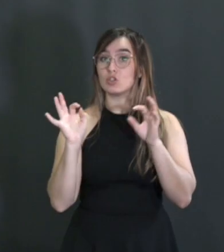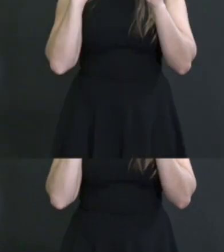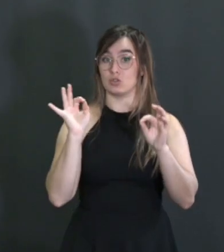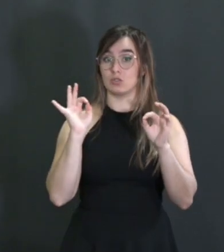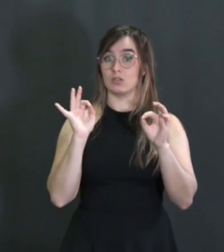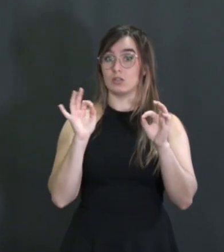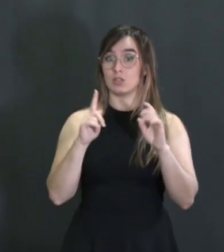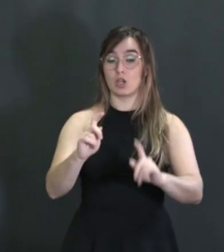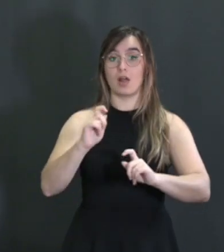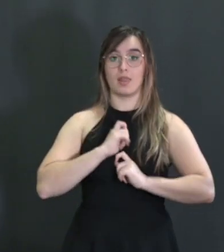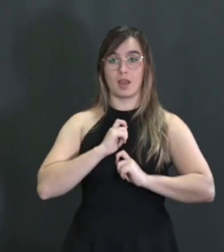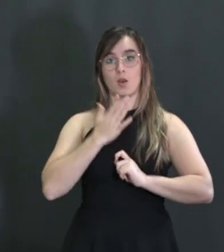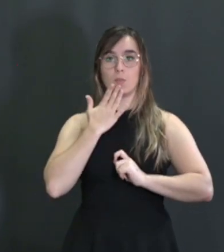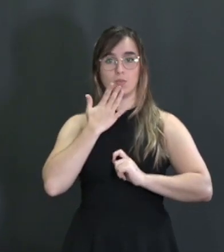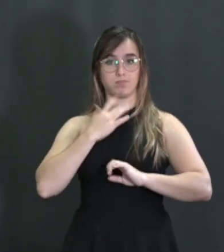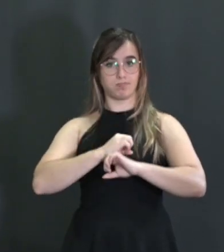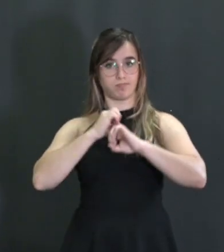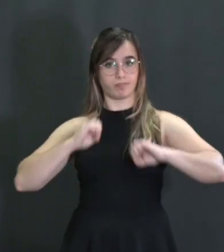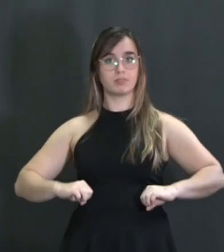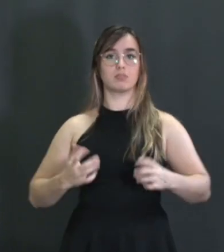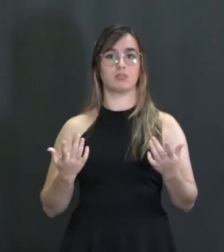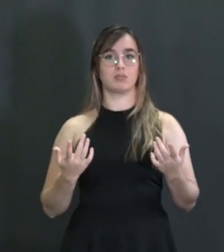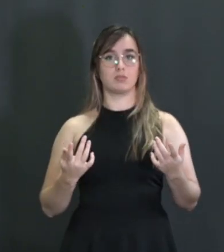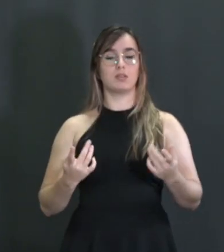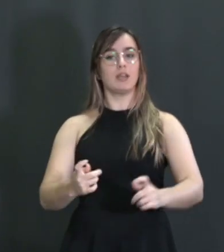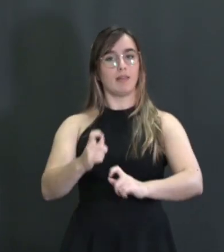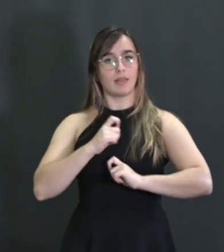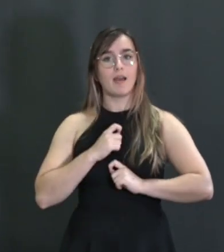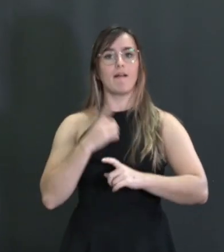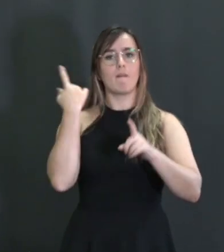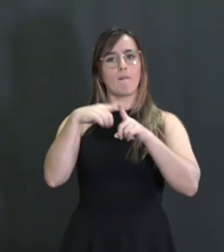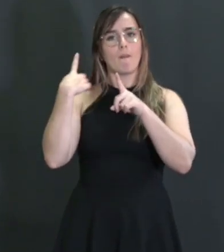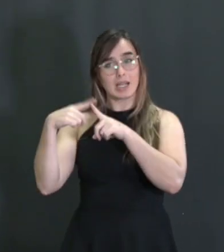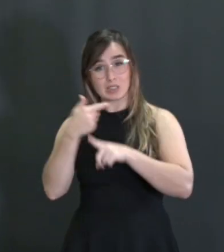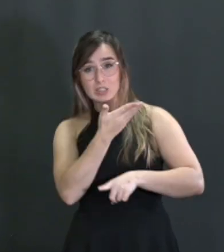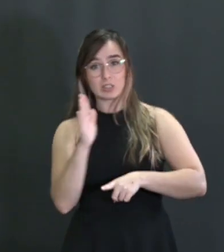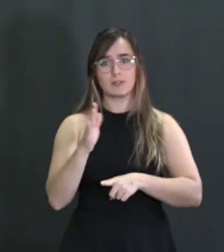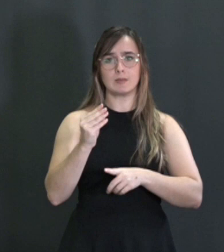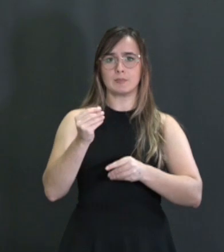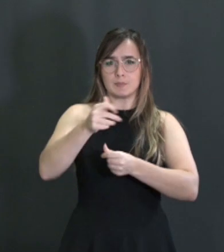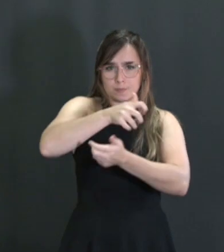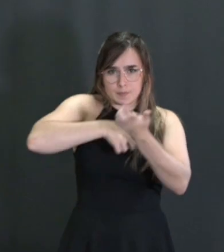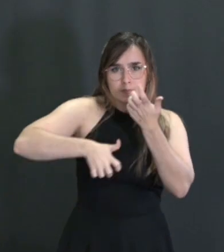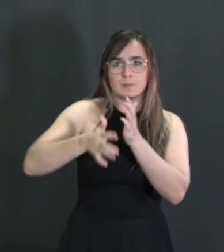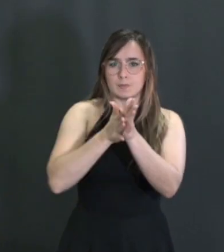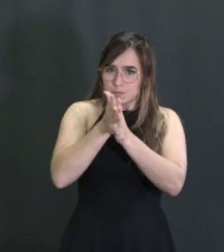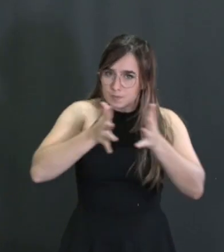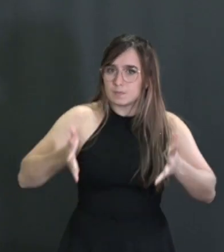que sirvan de acicate, que remuevan esas cuestiones para que